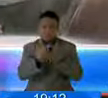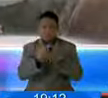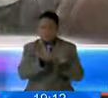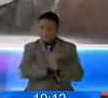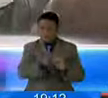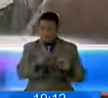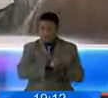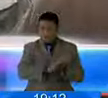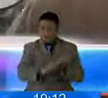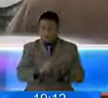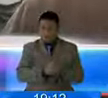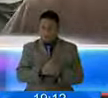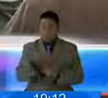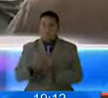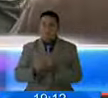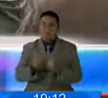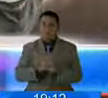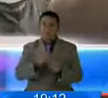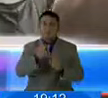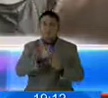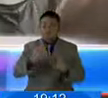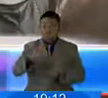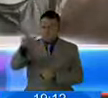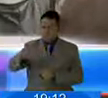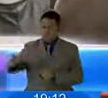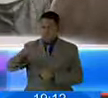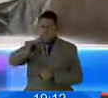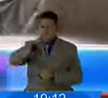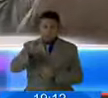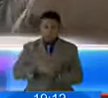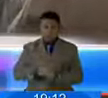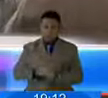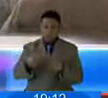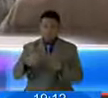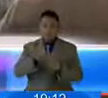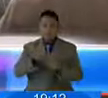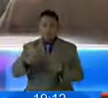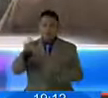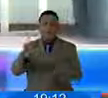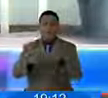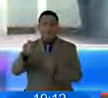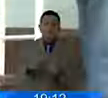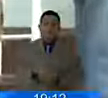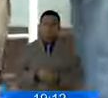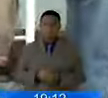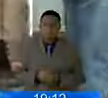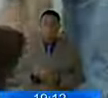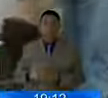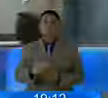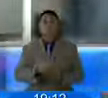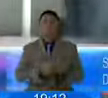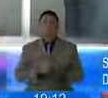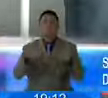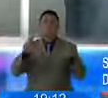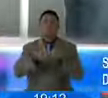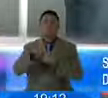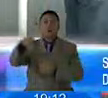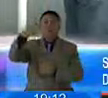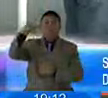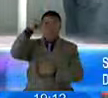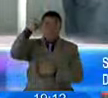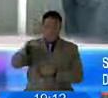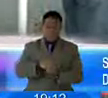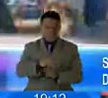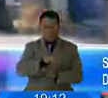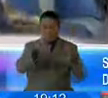tasa, no solo es el impacto para los trabajadores, el impacto es para la ciudadanía. En la reunión se habló de que el próximo gobierno tendrá que